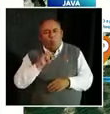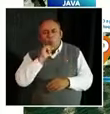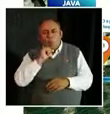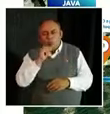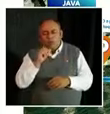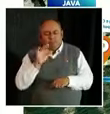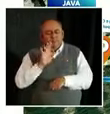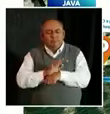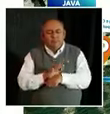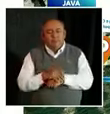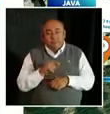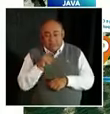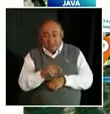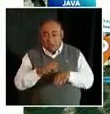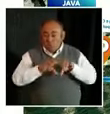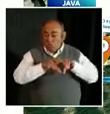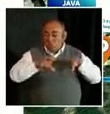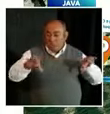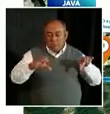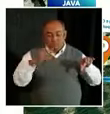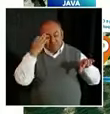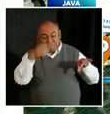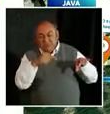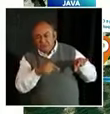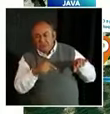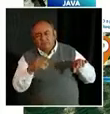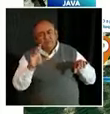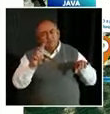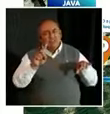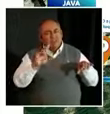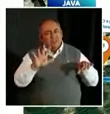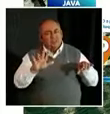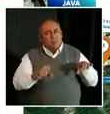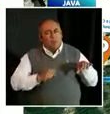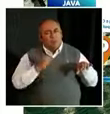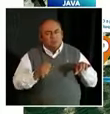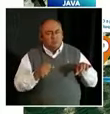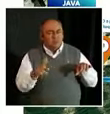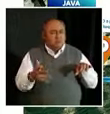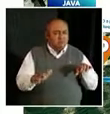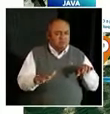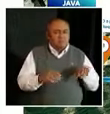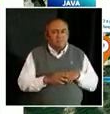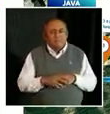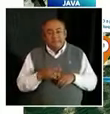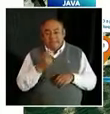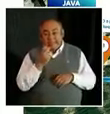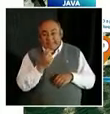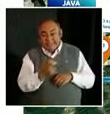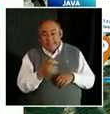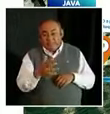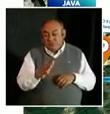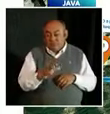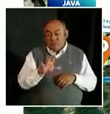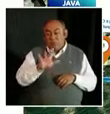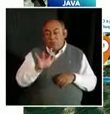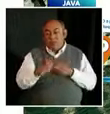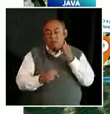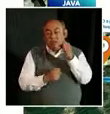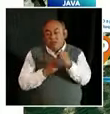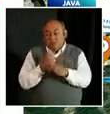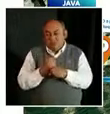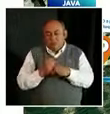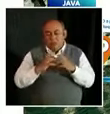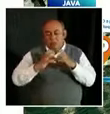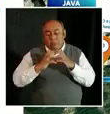debe tener una vida útil de por lo menos 35 y se le espera normalmente hasta 50 años. Y para